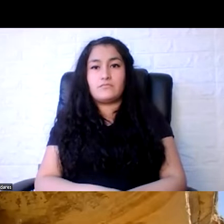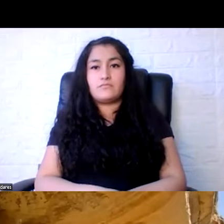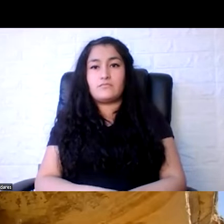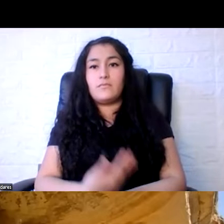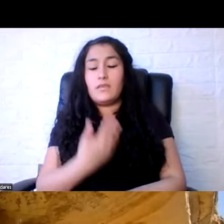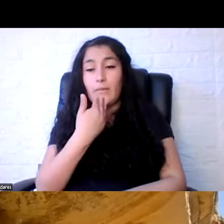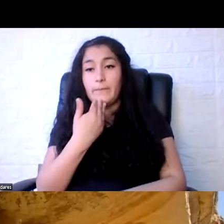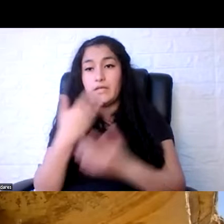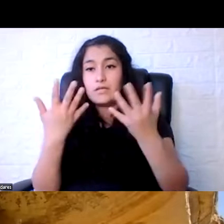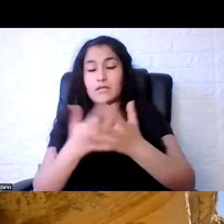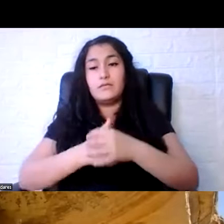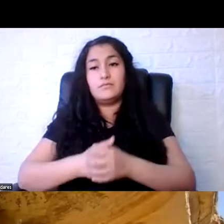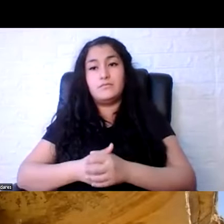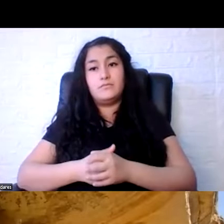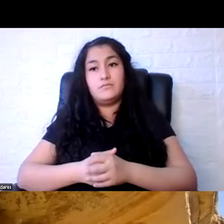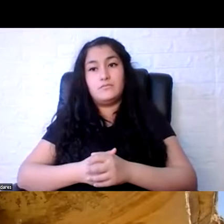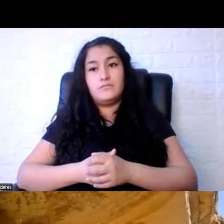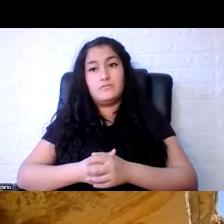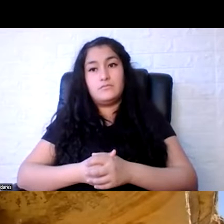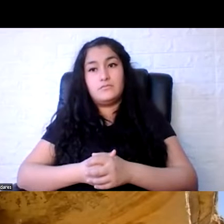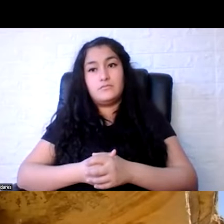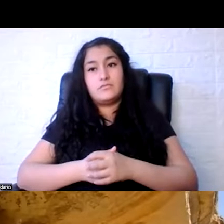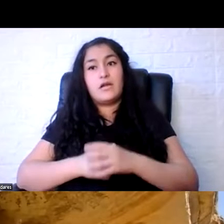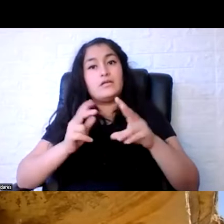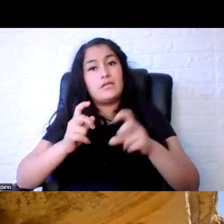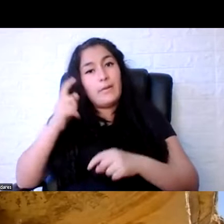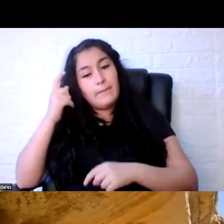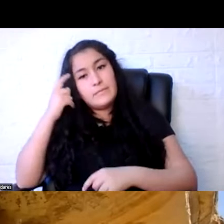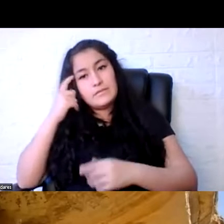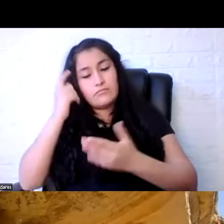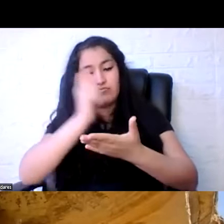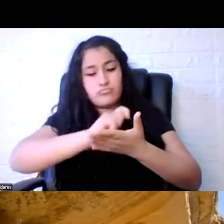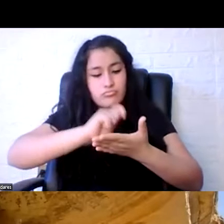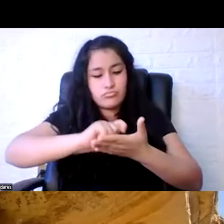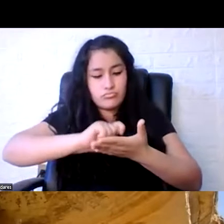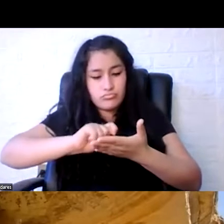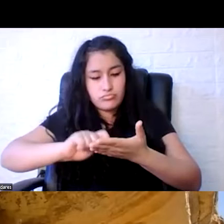Causa en Común lleva un registro de los